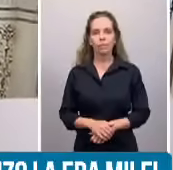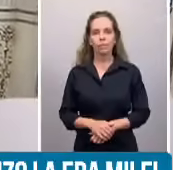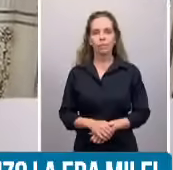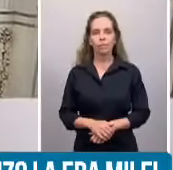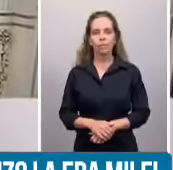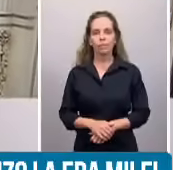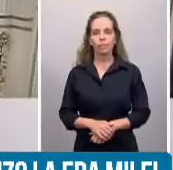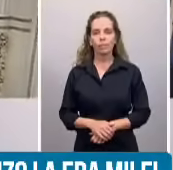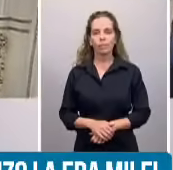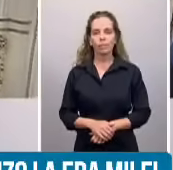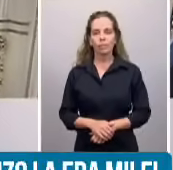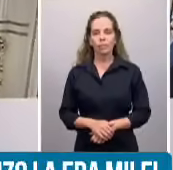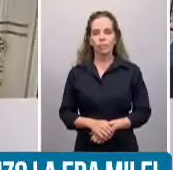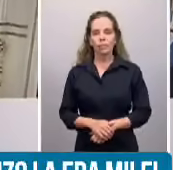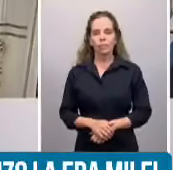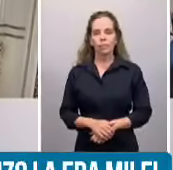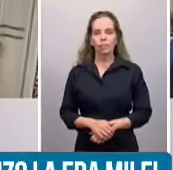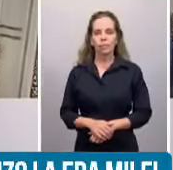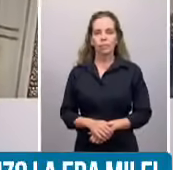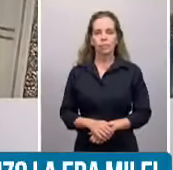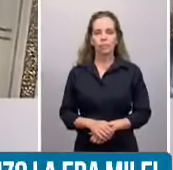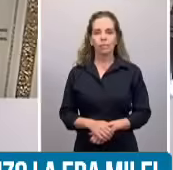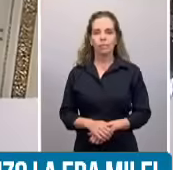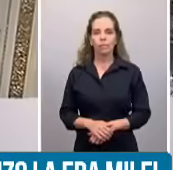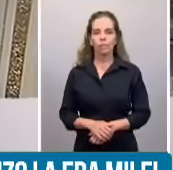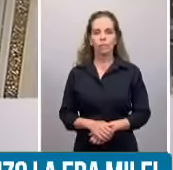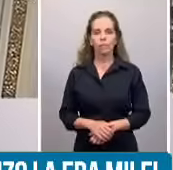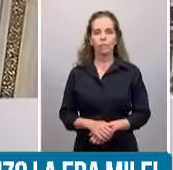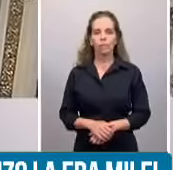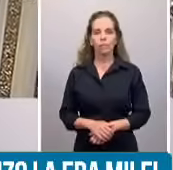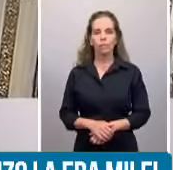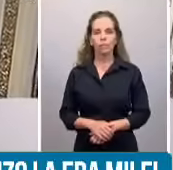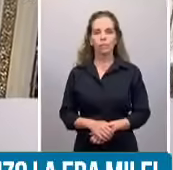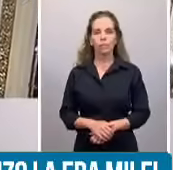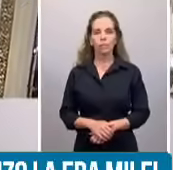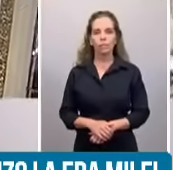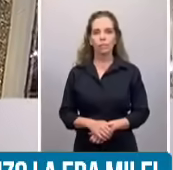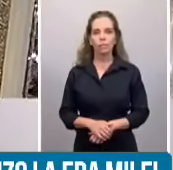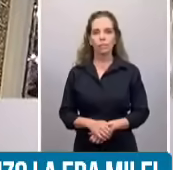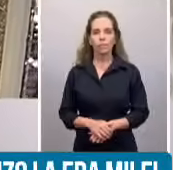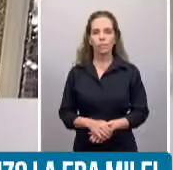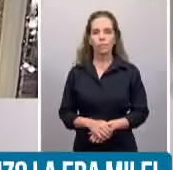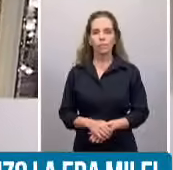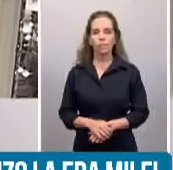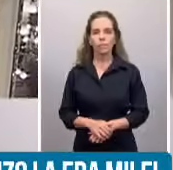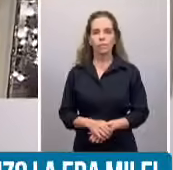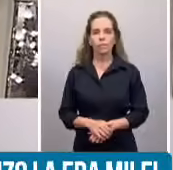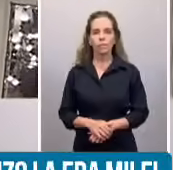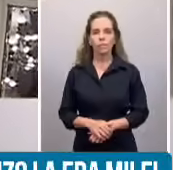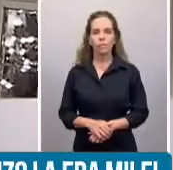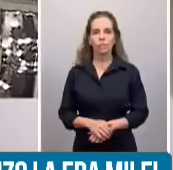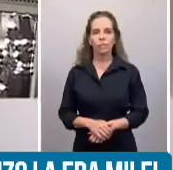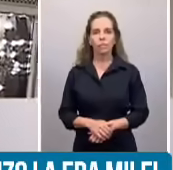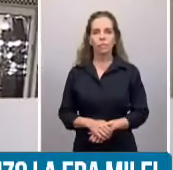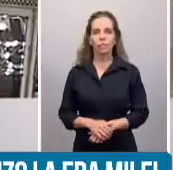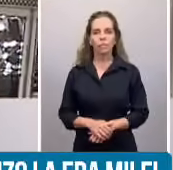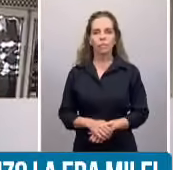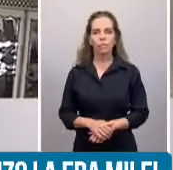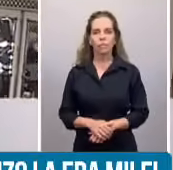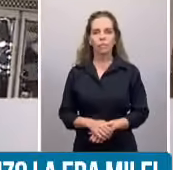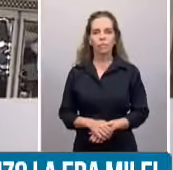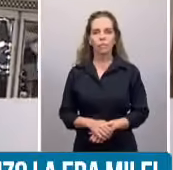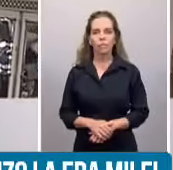cerca es Jair Bolsonaro, quizás Víctor Orbán. Víctor Orbán, que es de Hungría, es una referencia de la ultraderecha en Europa. Pero por eso digo,